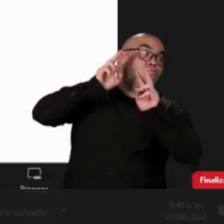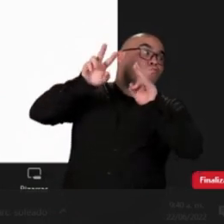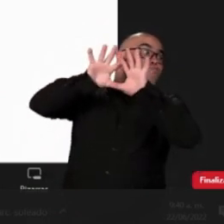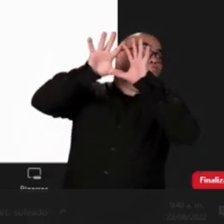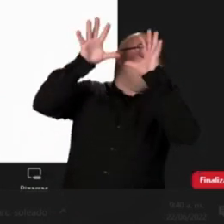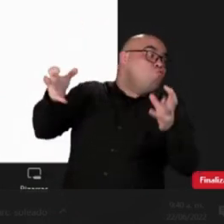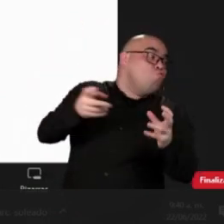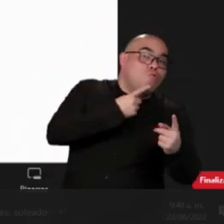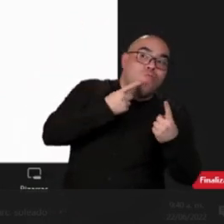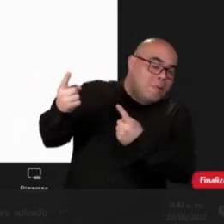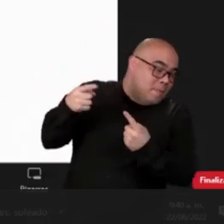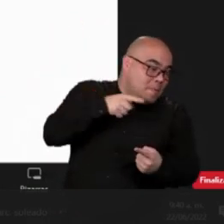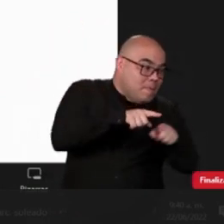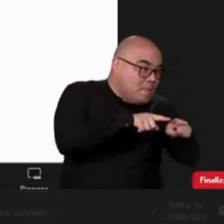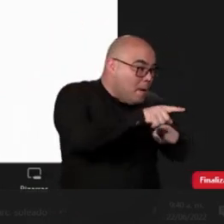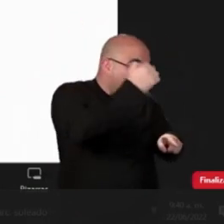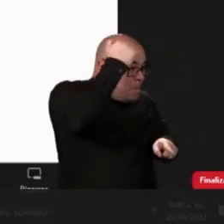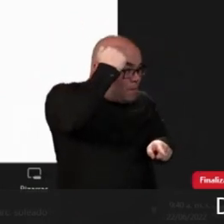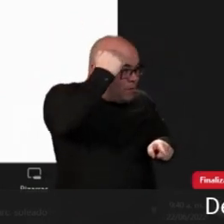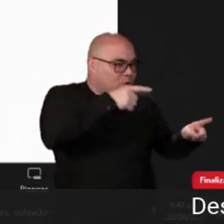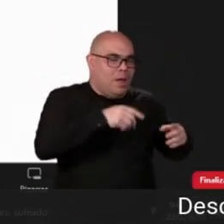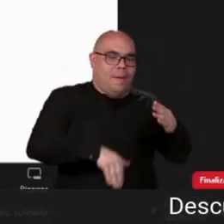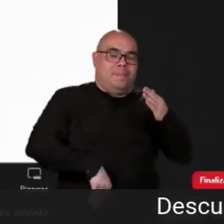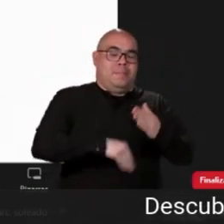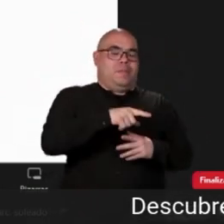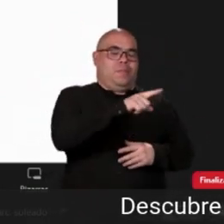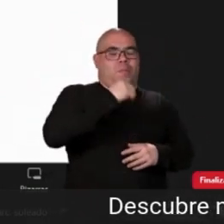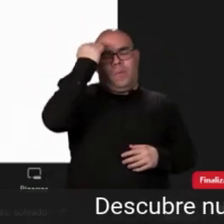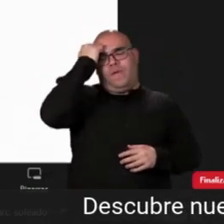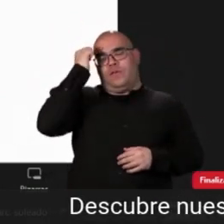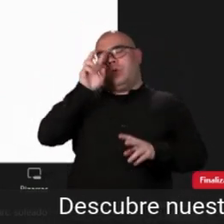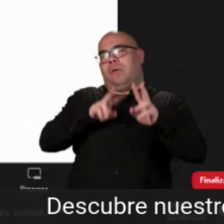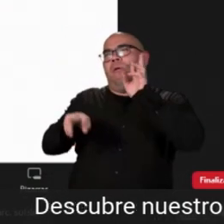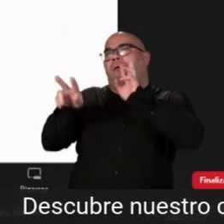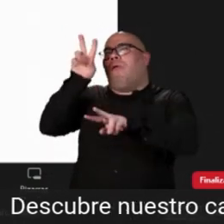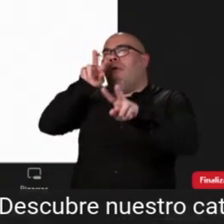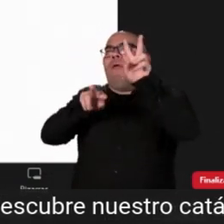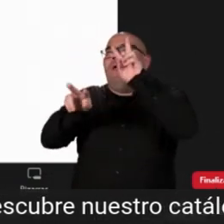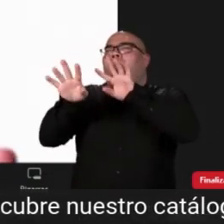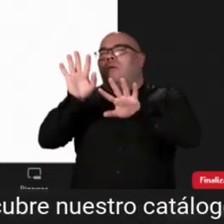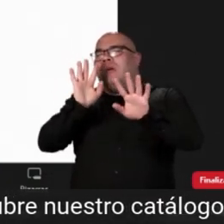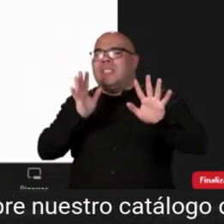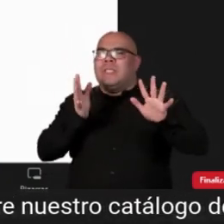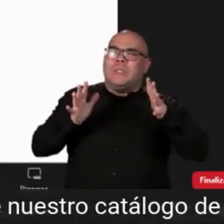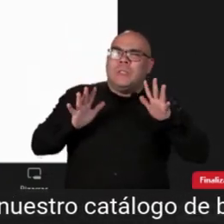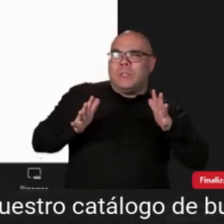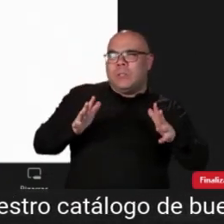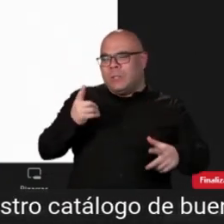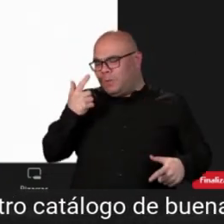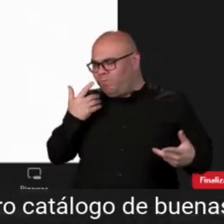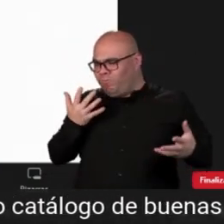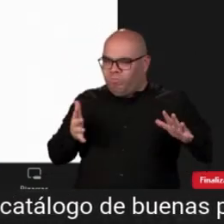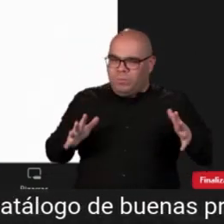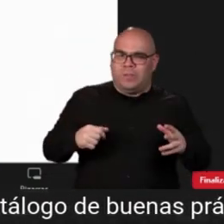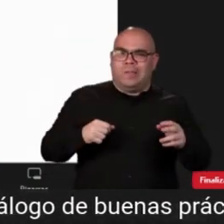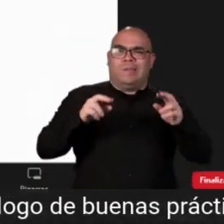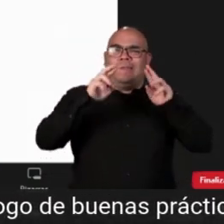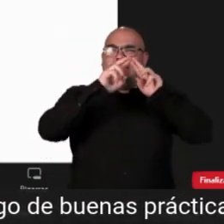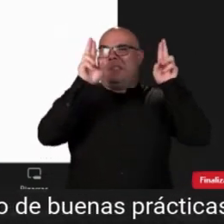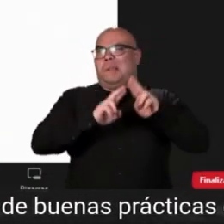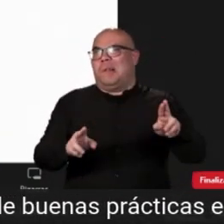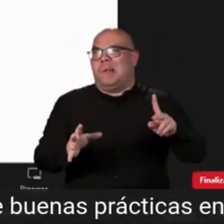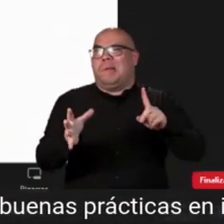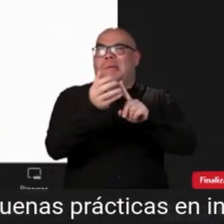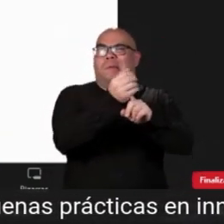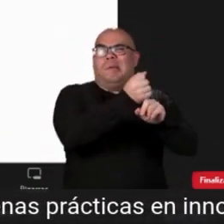TEC de Monterrey. Al principio, pues, una recuperación a lo mejor de ligas que encontrábamos por ahí en internet,